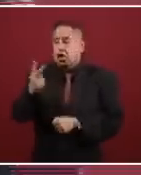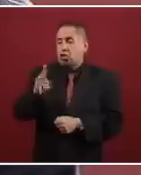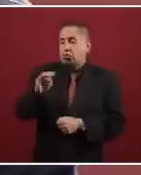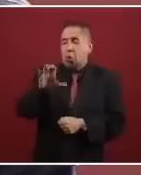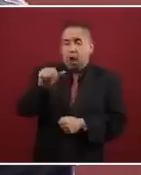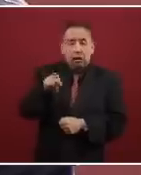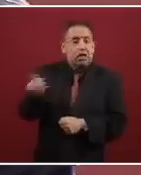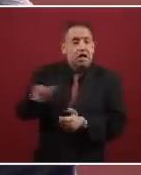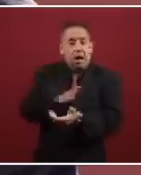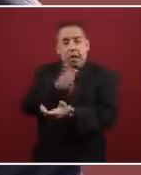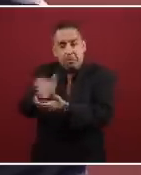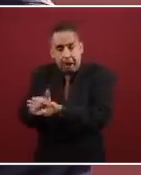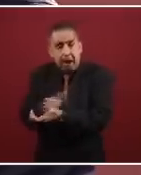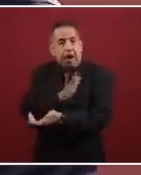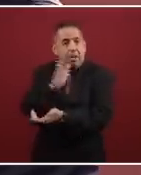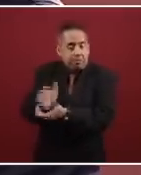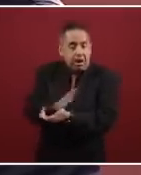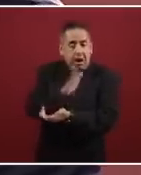obra